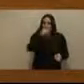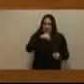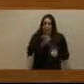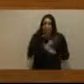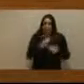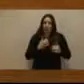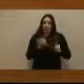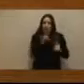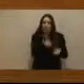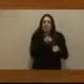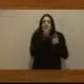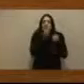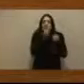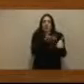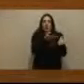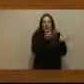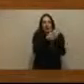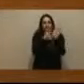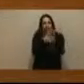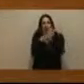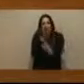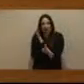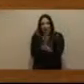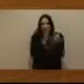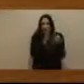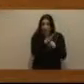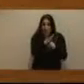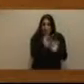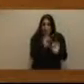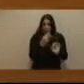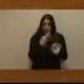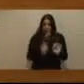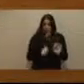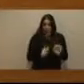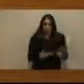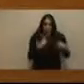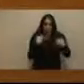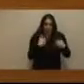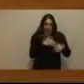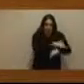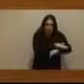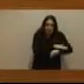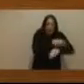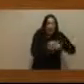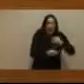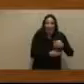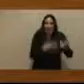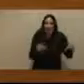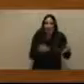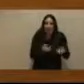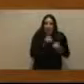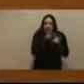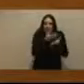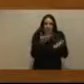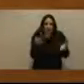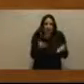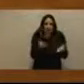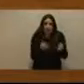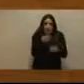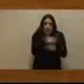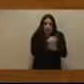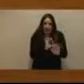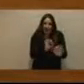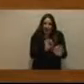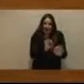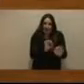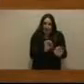qué hicieron y qué van a hacer respecto a ese ámbito que corresponde a su Gobierno, además del judicial, ¿no? Y vamos a decirles a nuestro lado, mire, yo